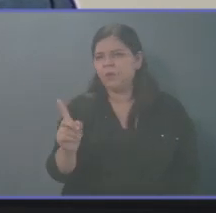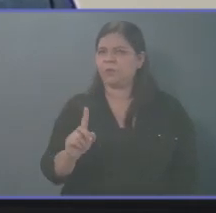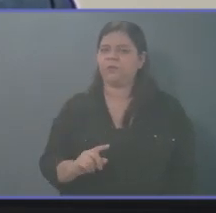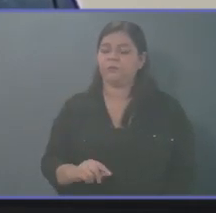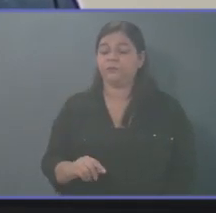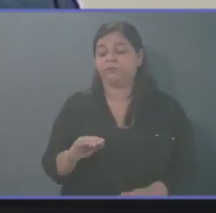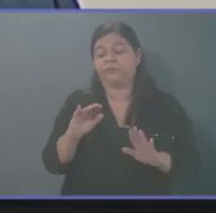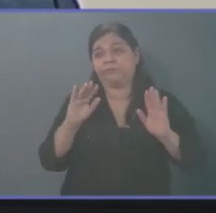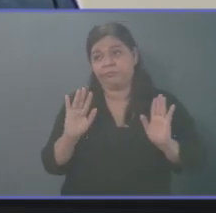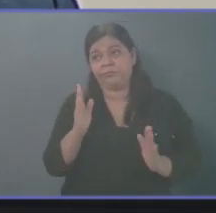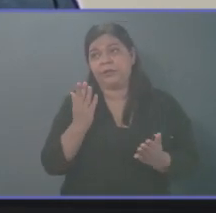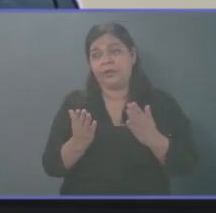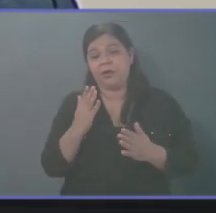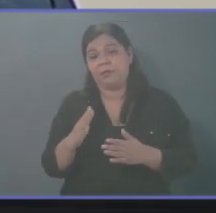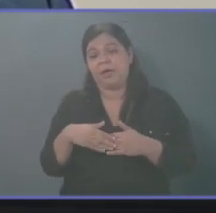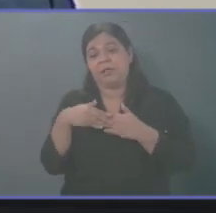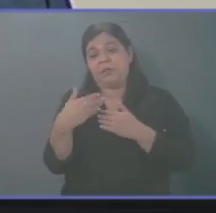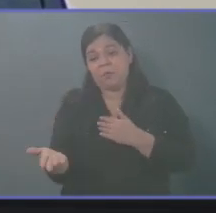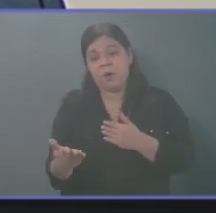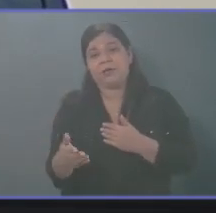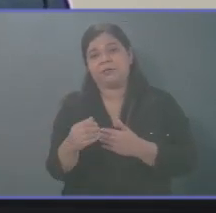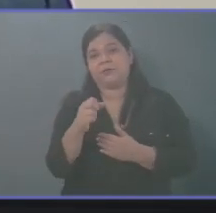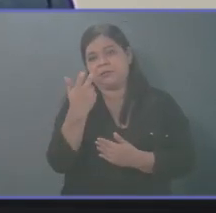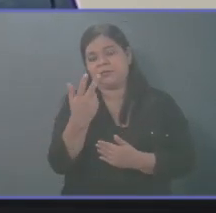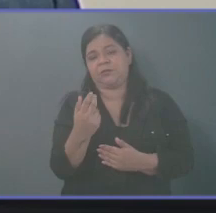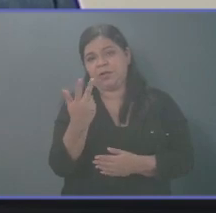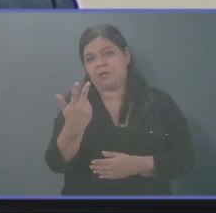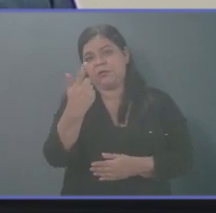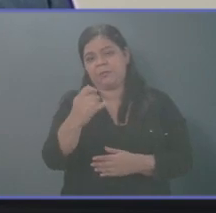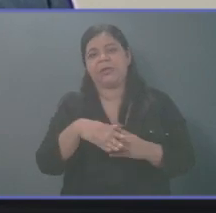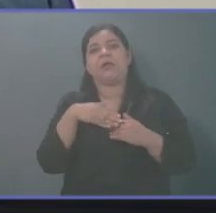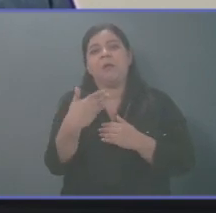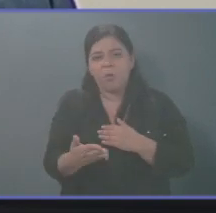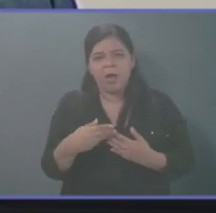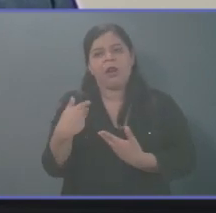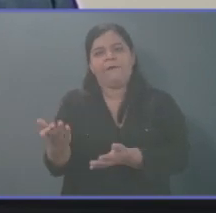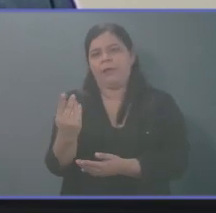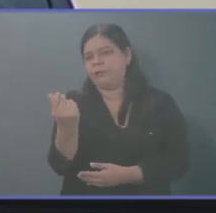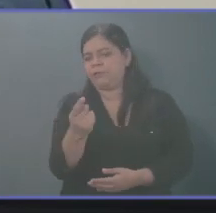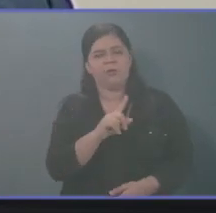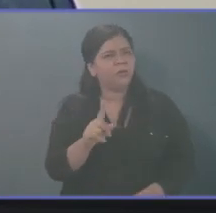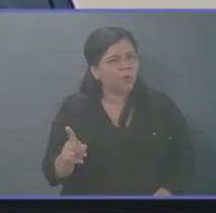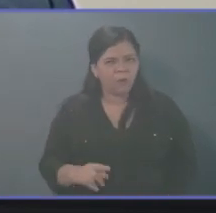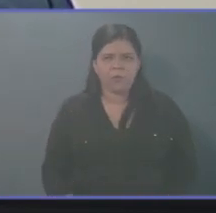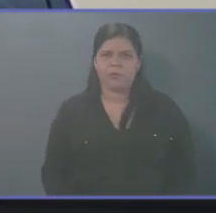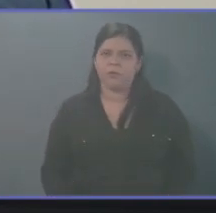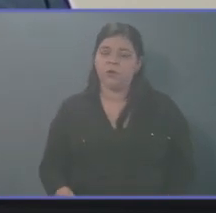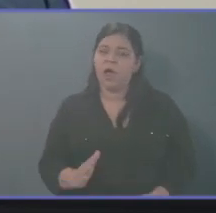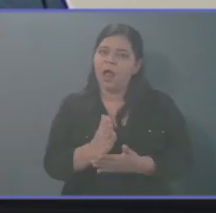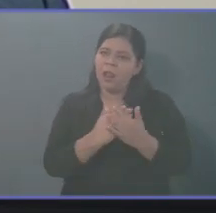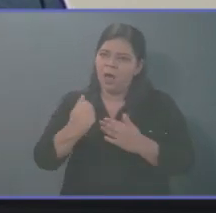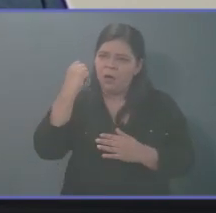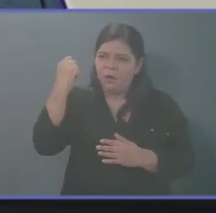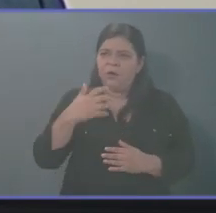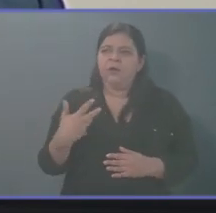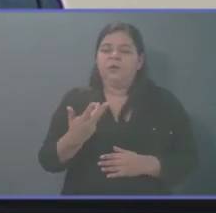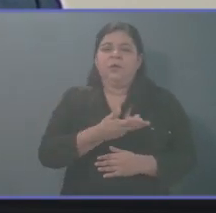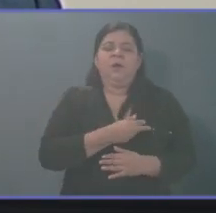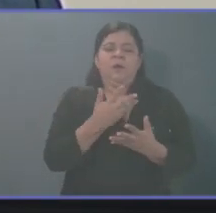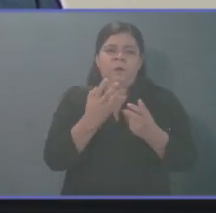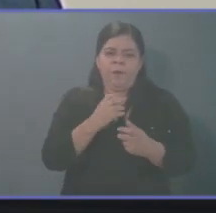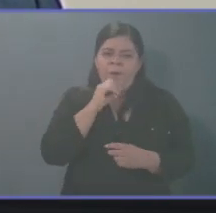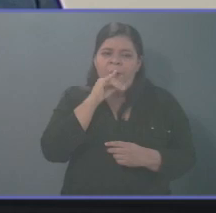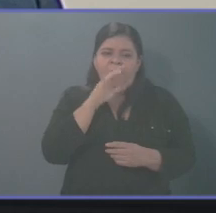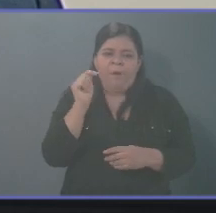y a lo mejor le van a venir dando el dinero después que la emergencia haya terminado. Ese es otro punto importante que nosotros estamos